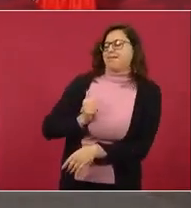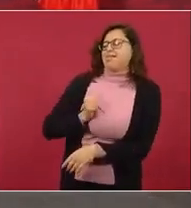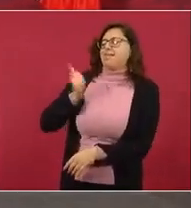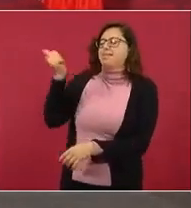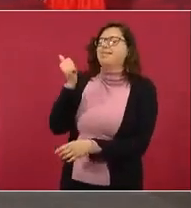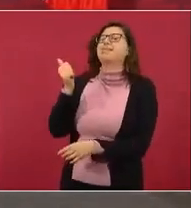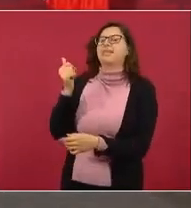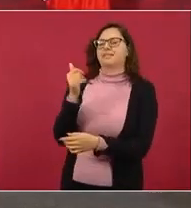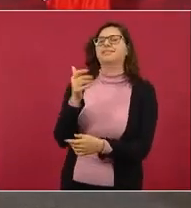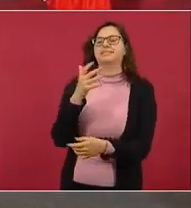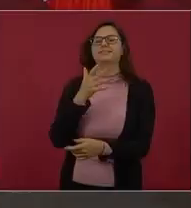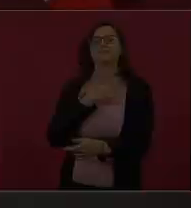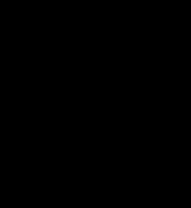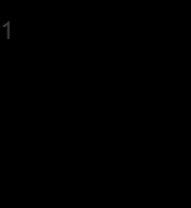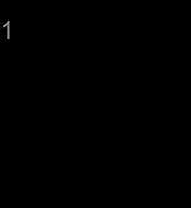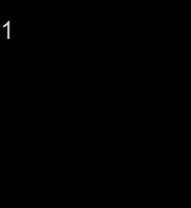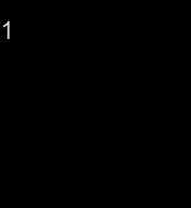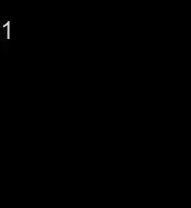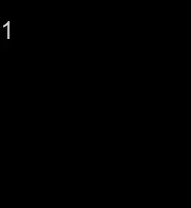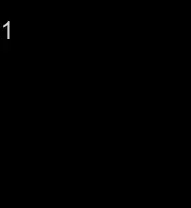situación como